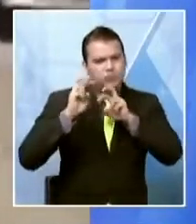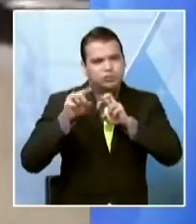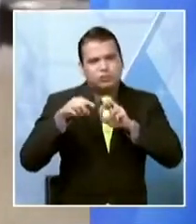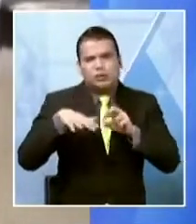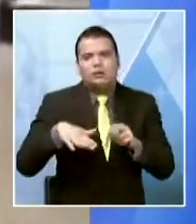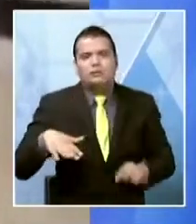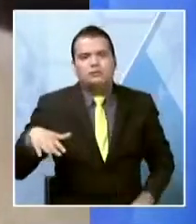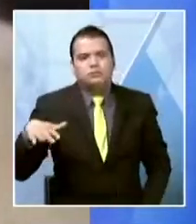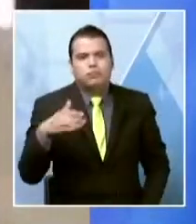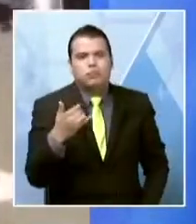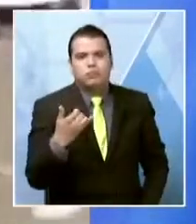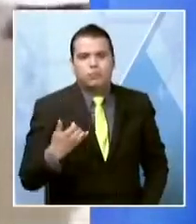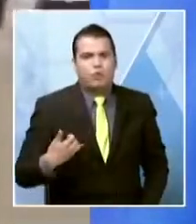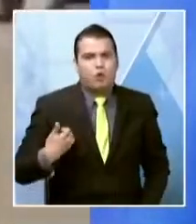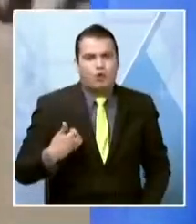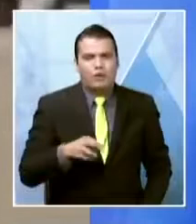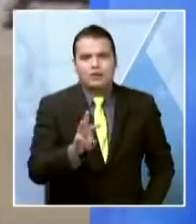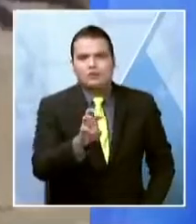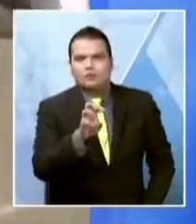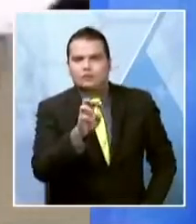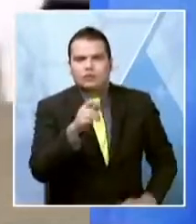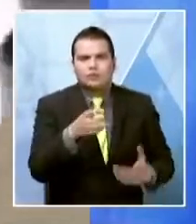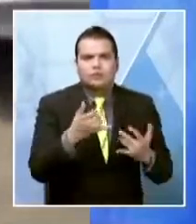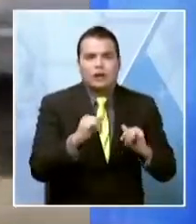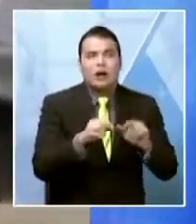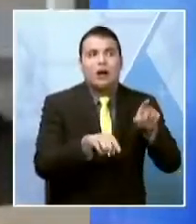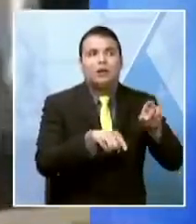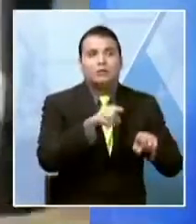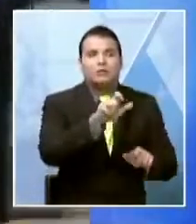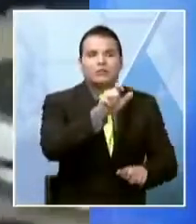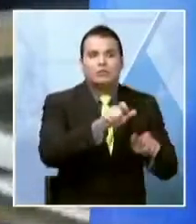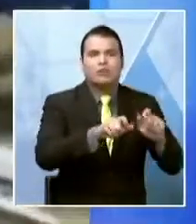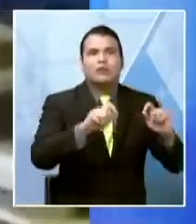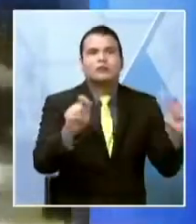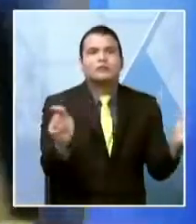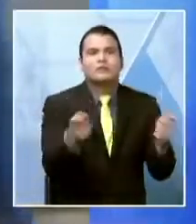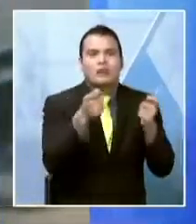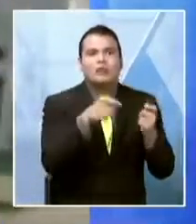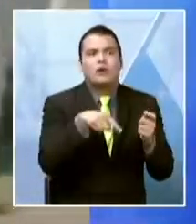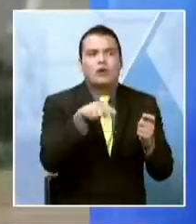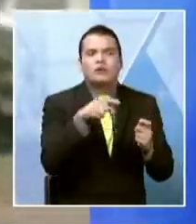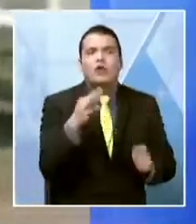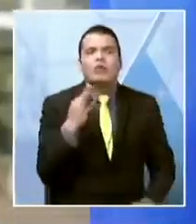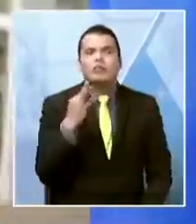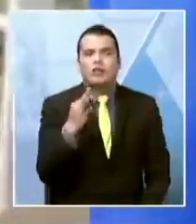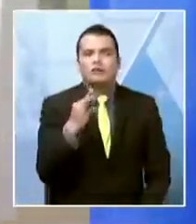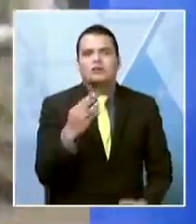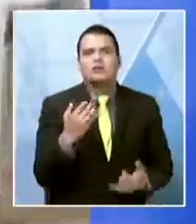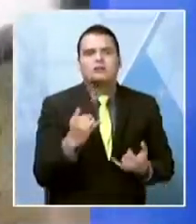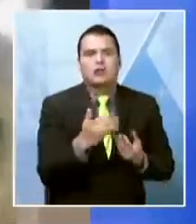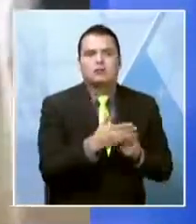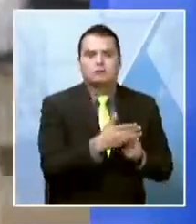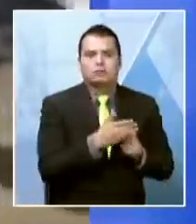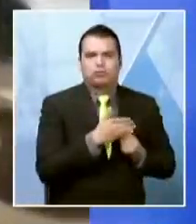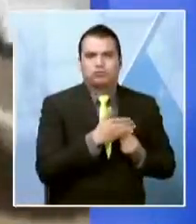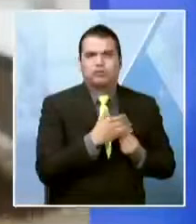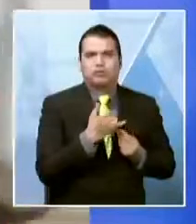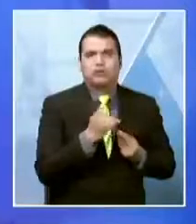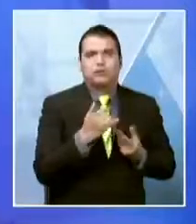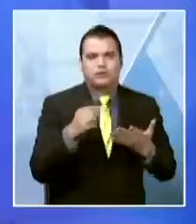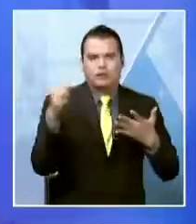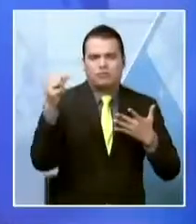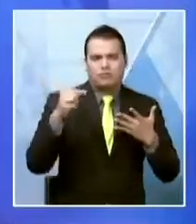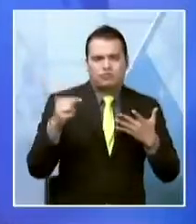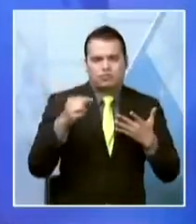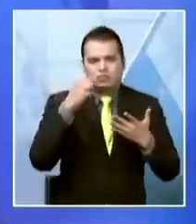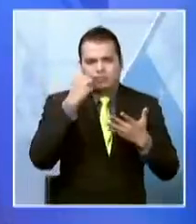de los homicidios, han hablado con algunos sobrevivientes que ahora son testigos protegidos, datos preliminares que ahora hacen parte del proceso.